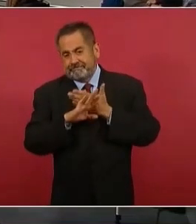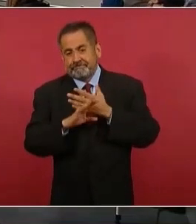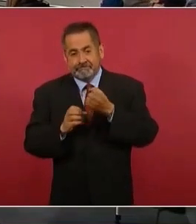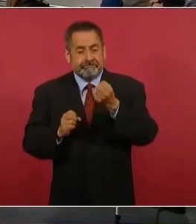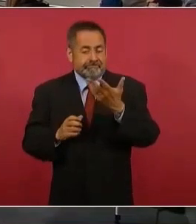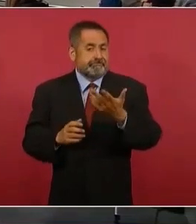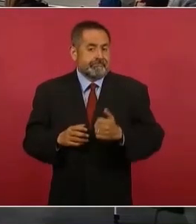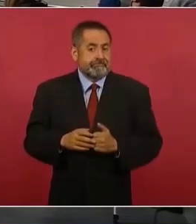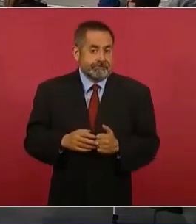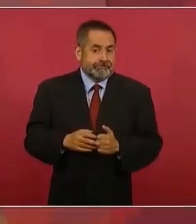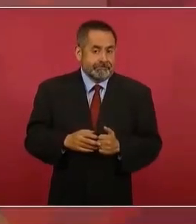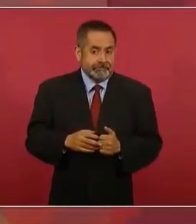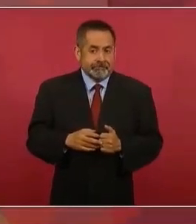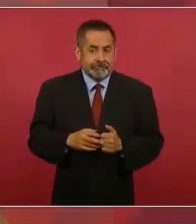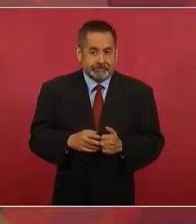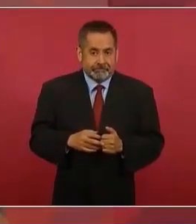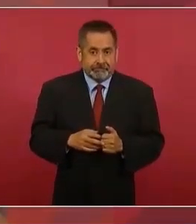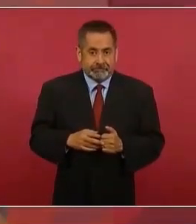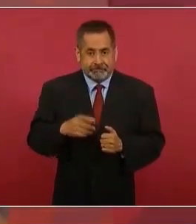para